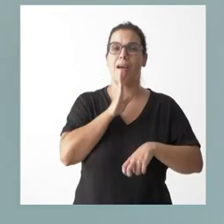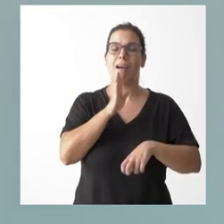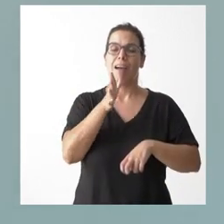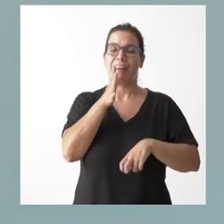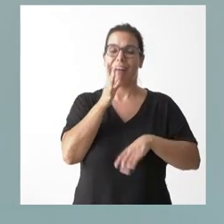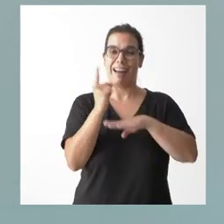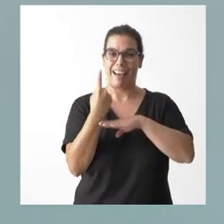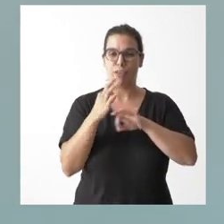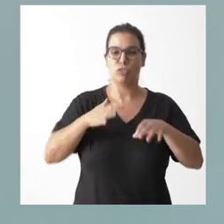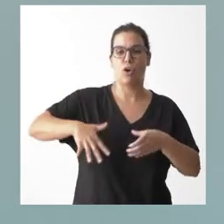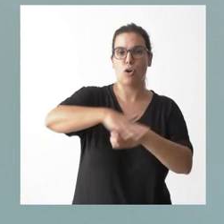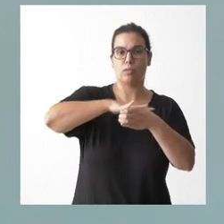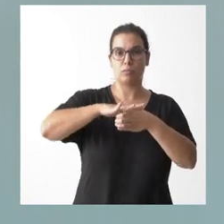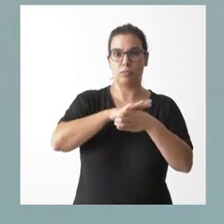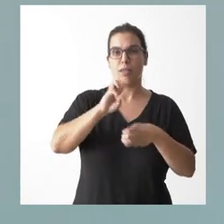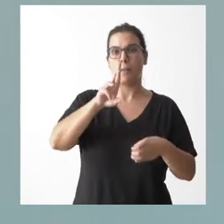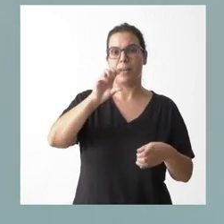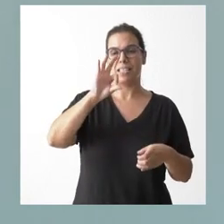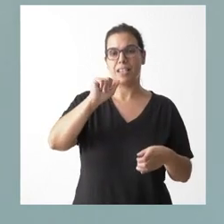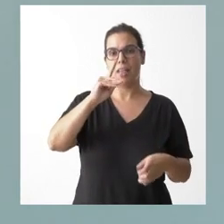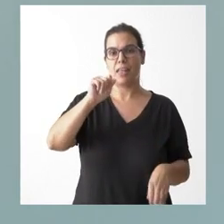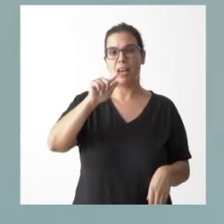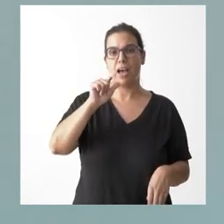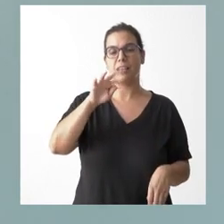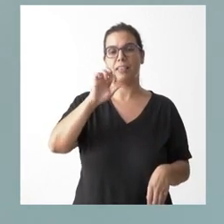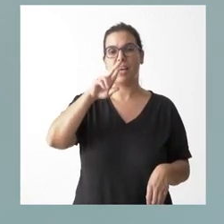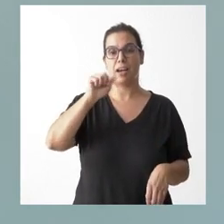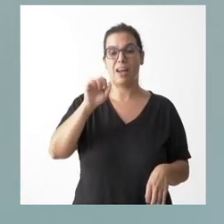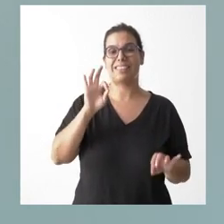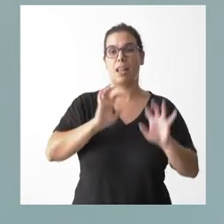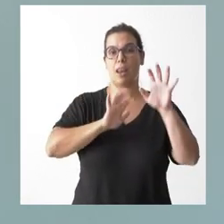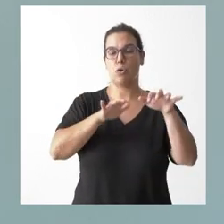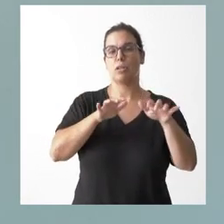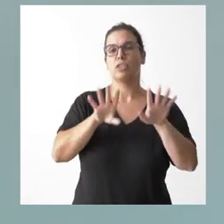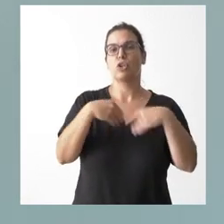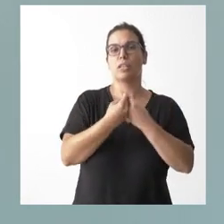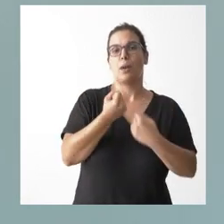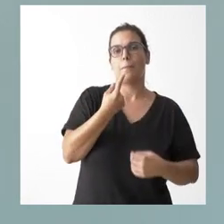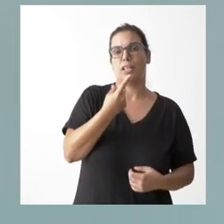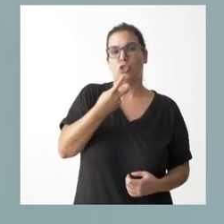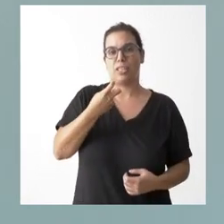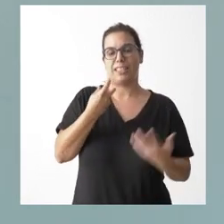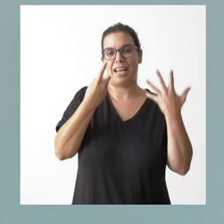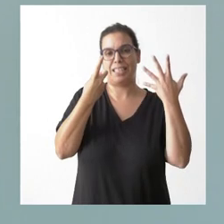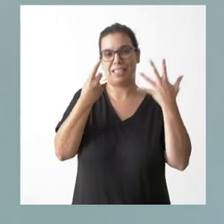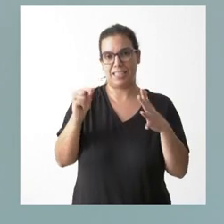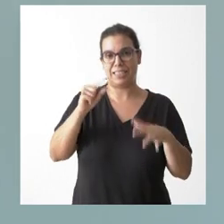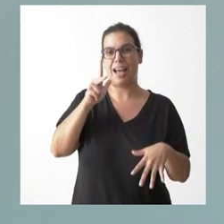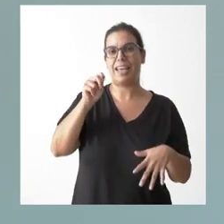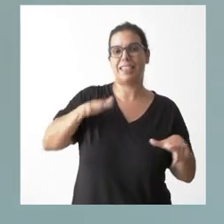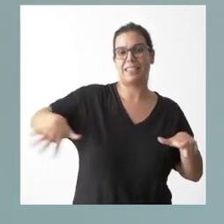de regantes Presa de la Tierra, en León. Estamos hablando de 1.260 hectáreas y un total